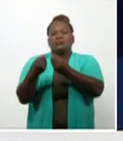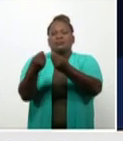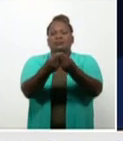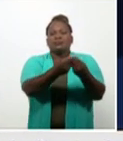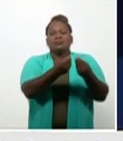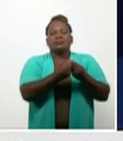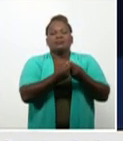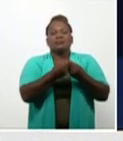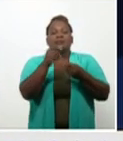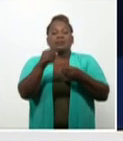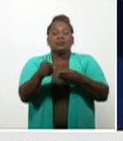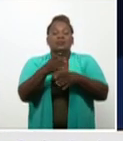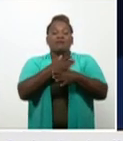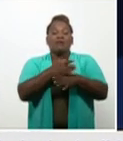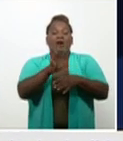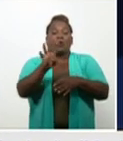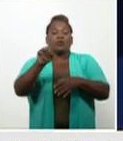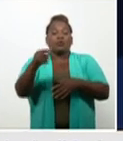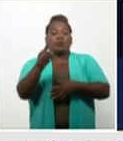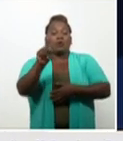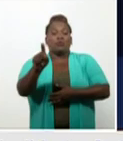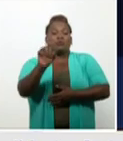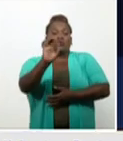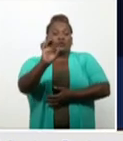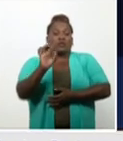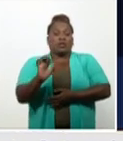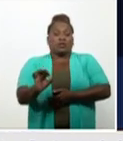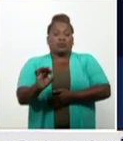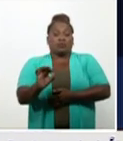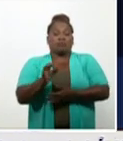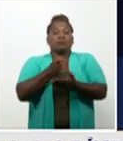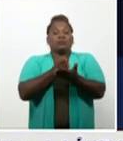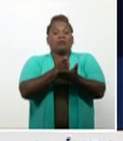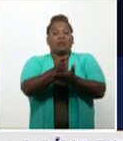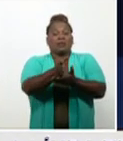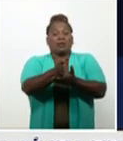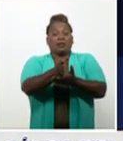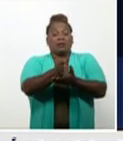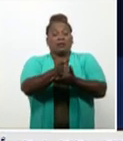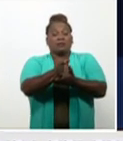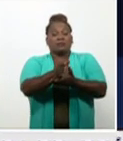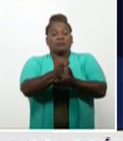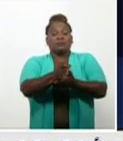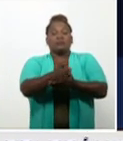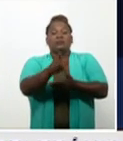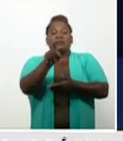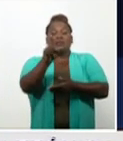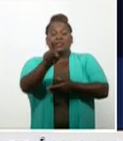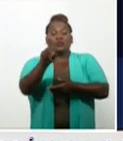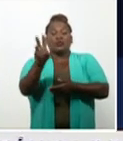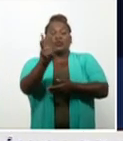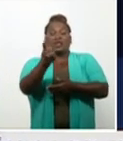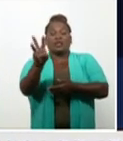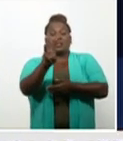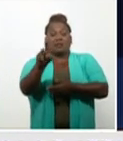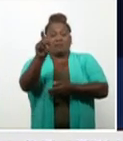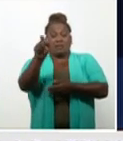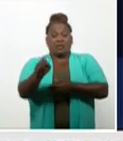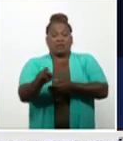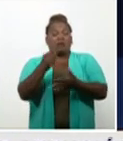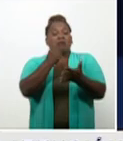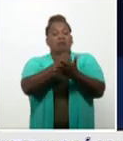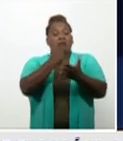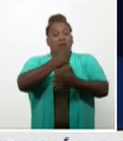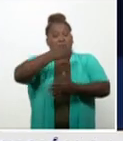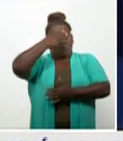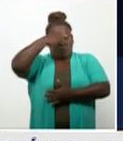el 4,1%, y se mantienen las 133 casos confirmados en Cuba que